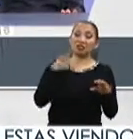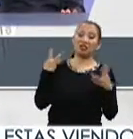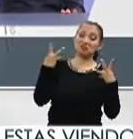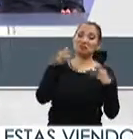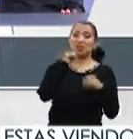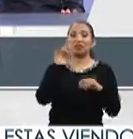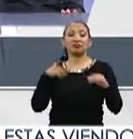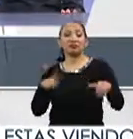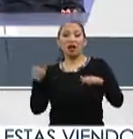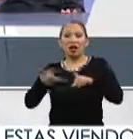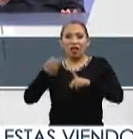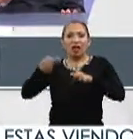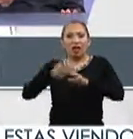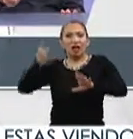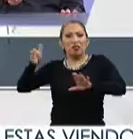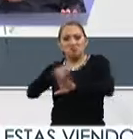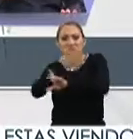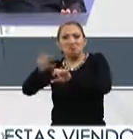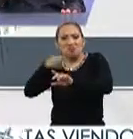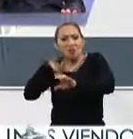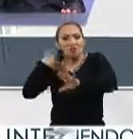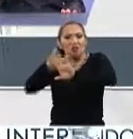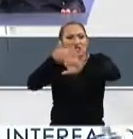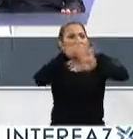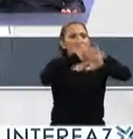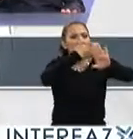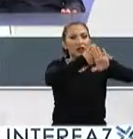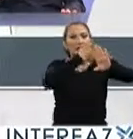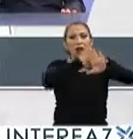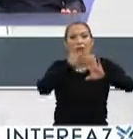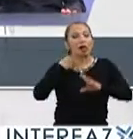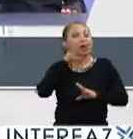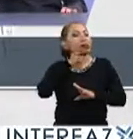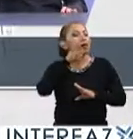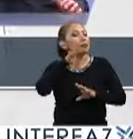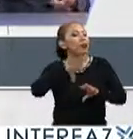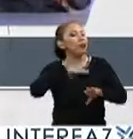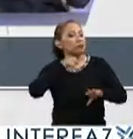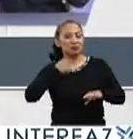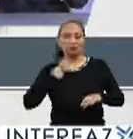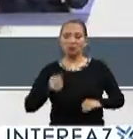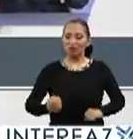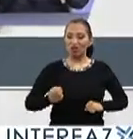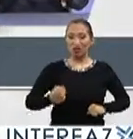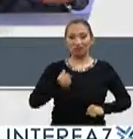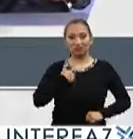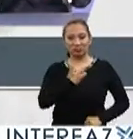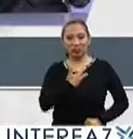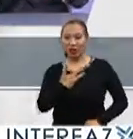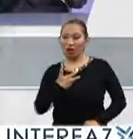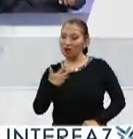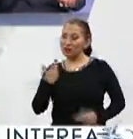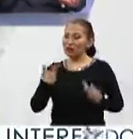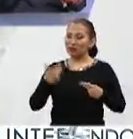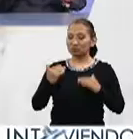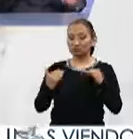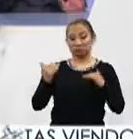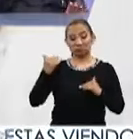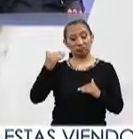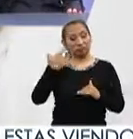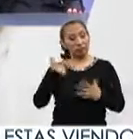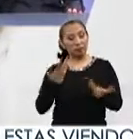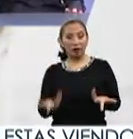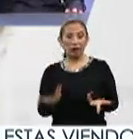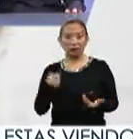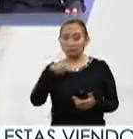lo puedo hacer y hacer y hacer. ¿Por qué? Porque pues como que exploramos un abuso de poder y un poder que nos va a enaltecer y nos va a pegar